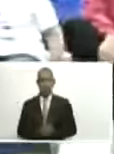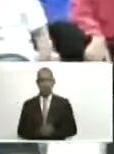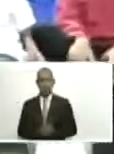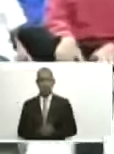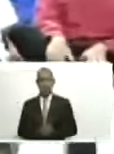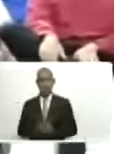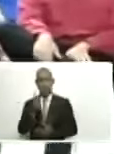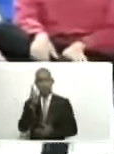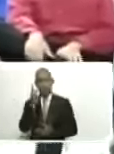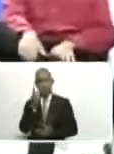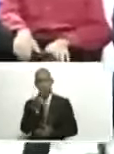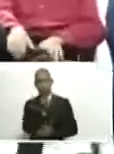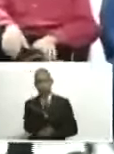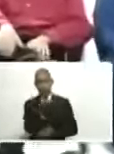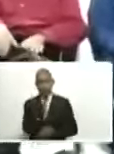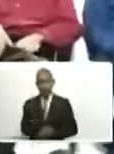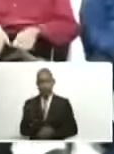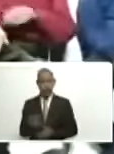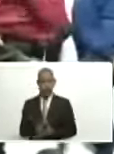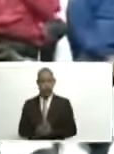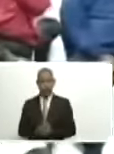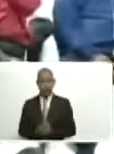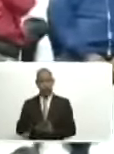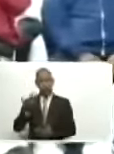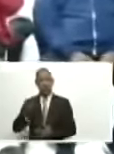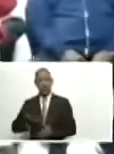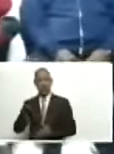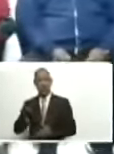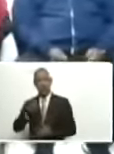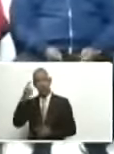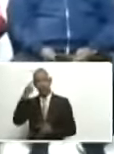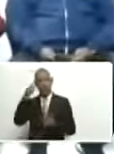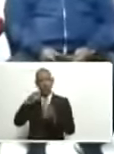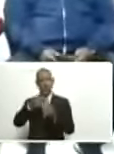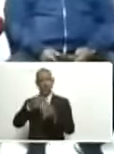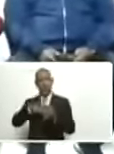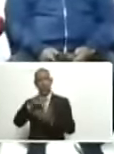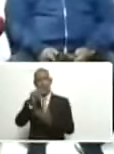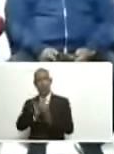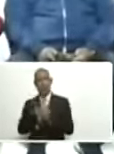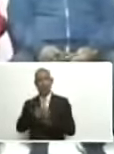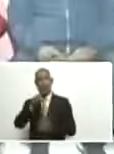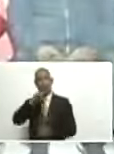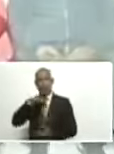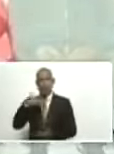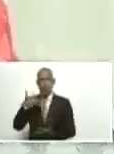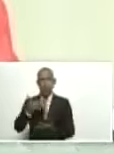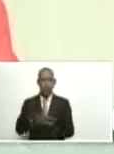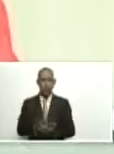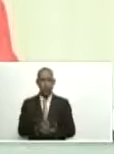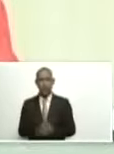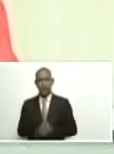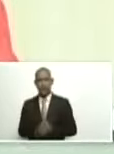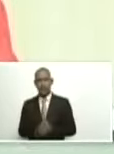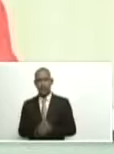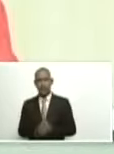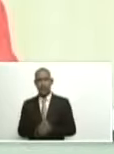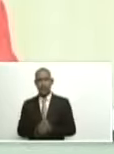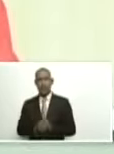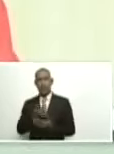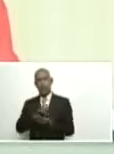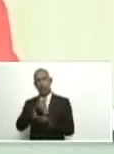Fíjense ustedes, es muy importante el proyecto histórico, el proyecto